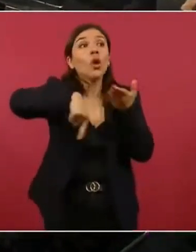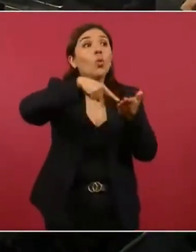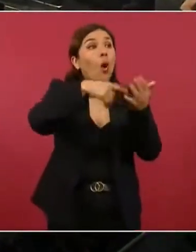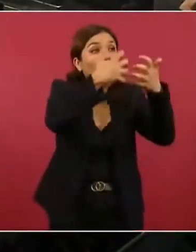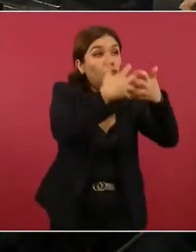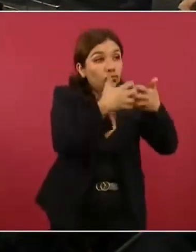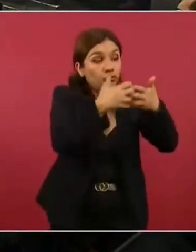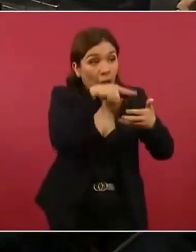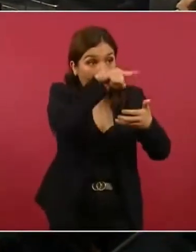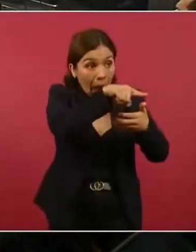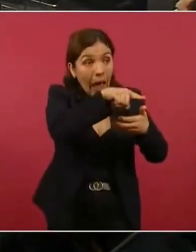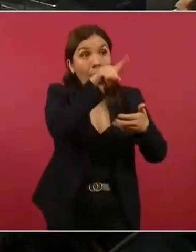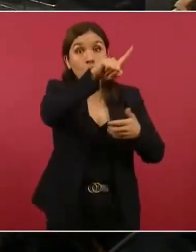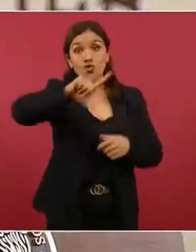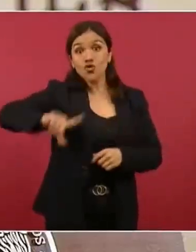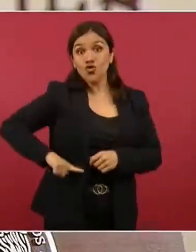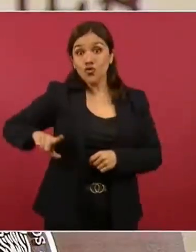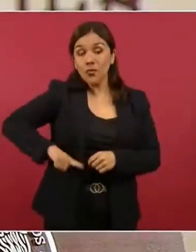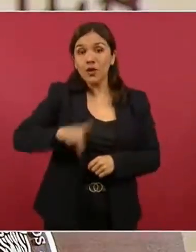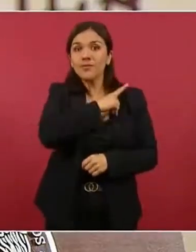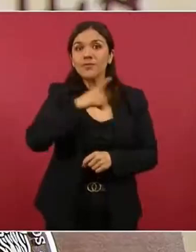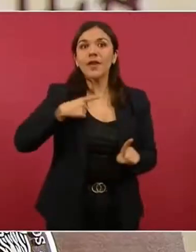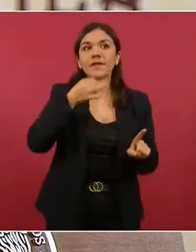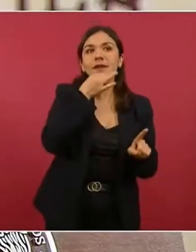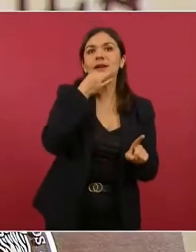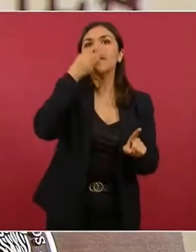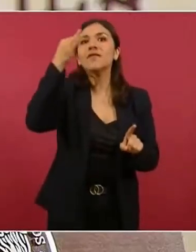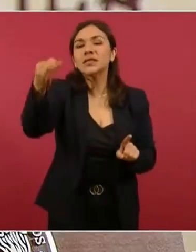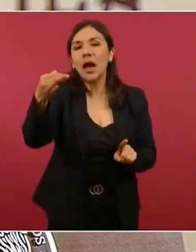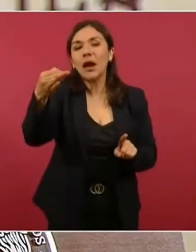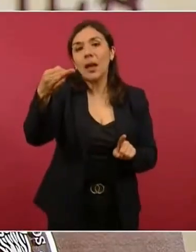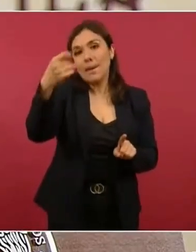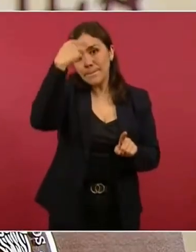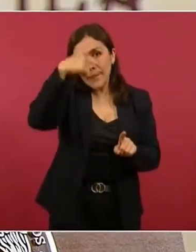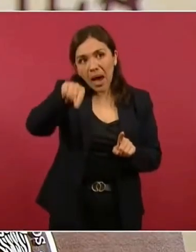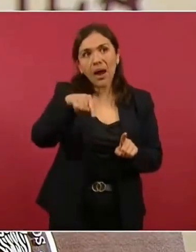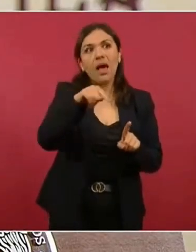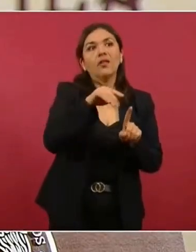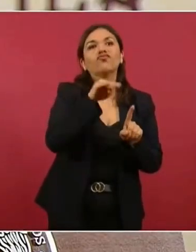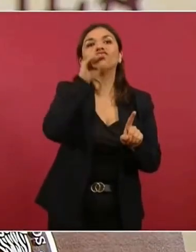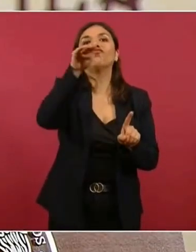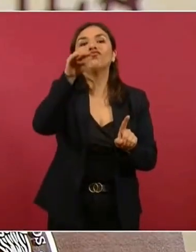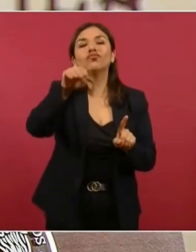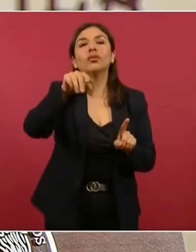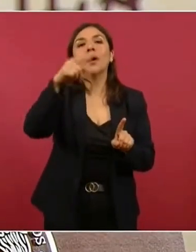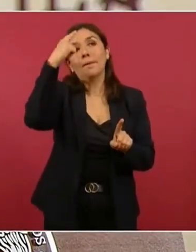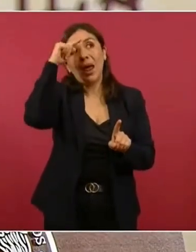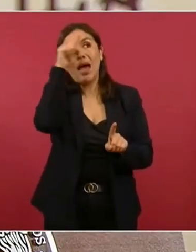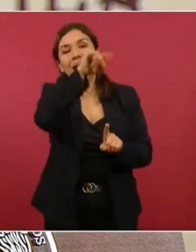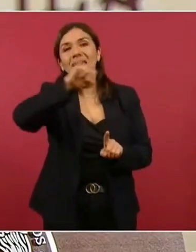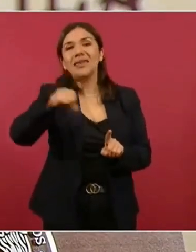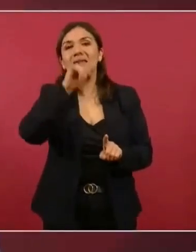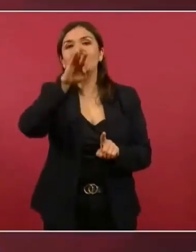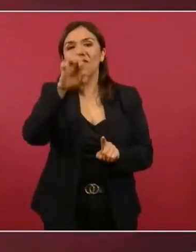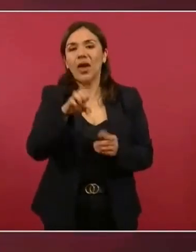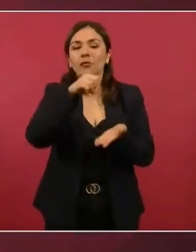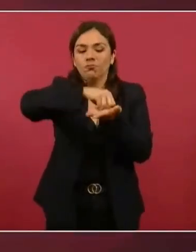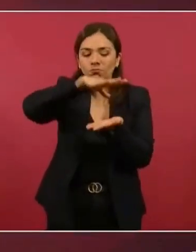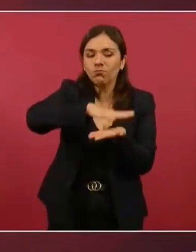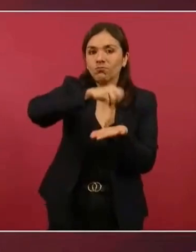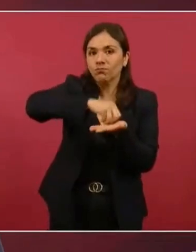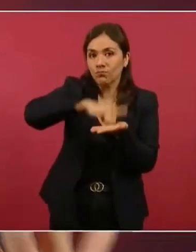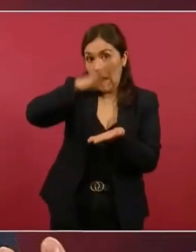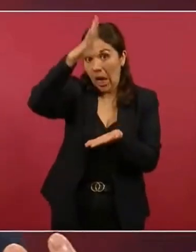y se debe informar, el gobierno del país donde se fabrica lo debe informar a esta JIFE,